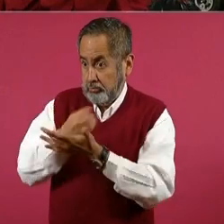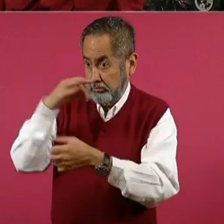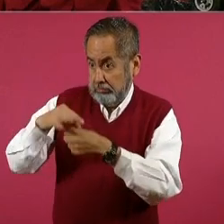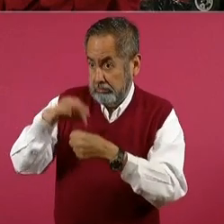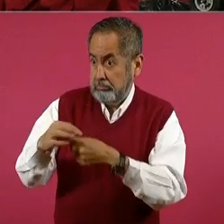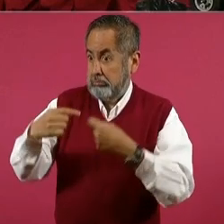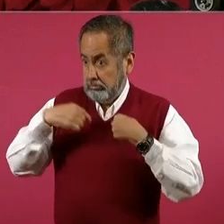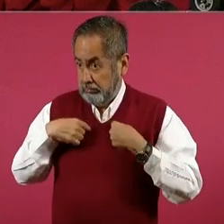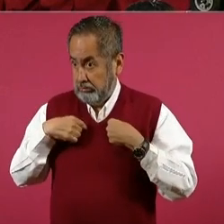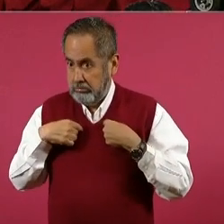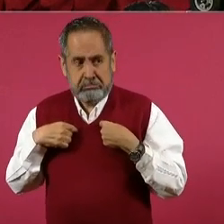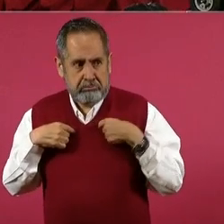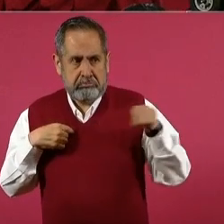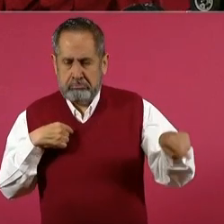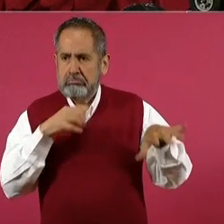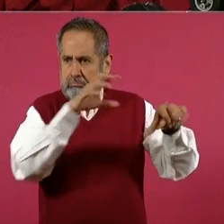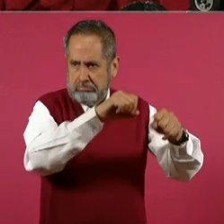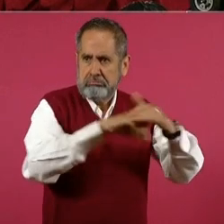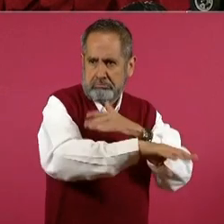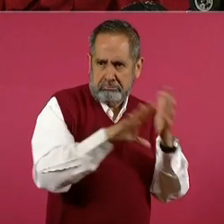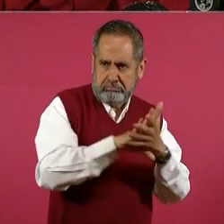Hasta que fui un día por allá,